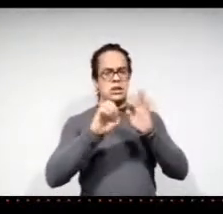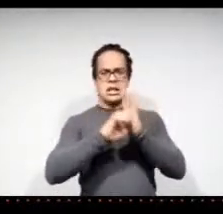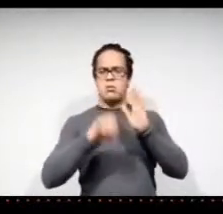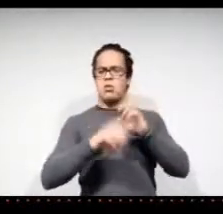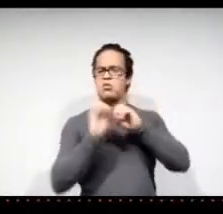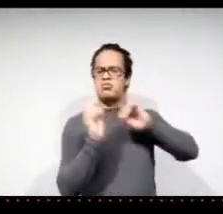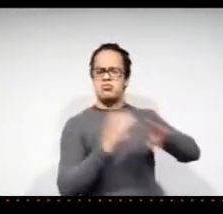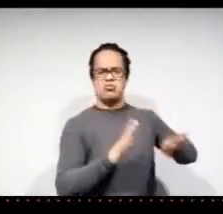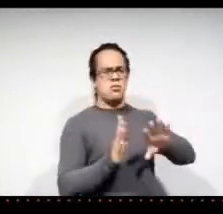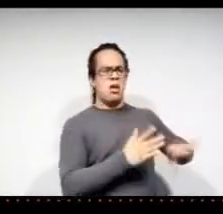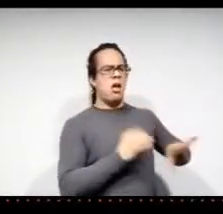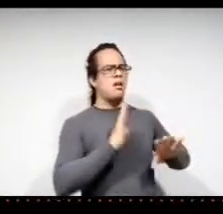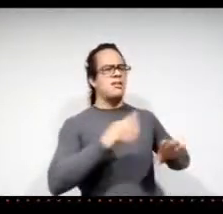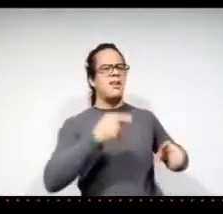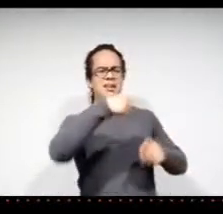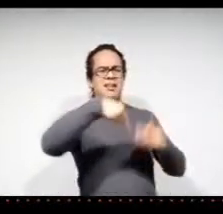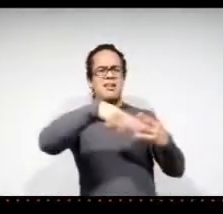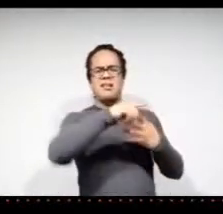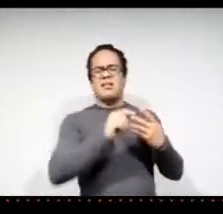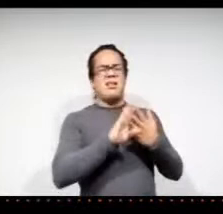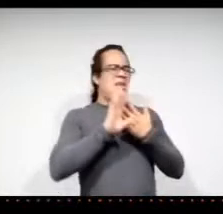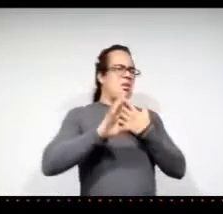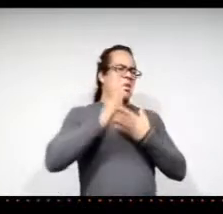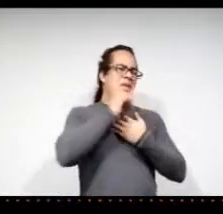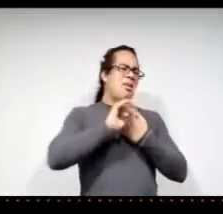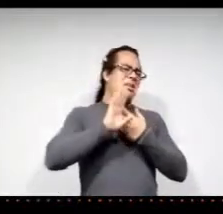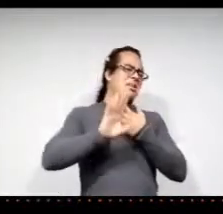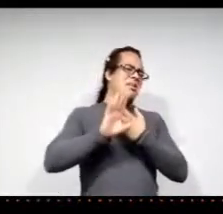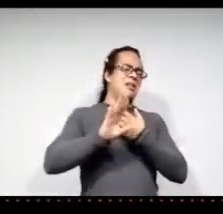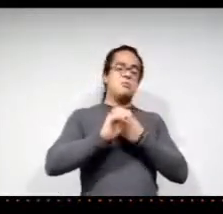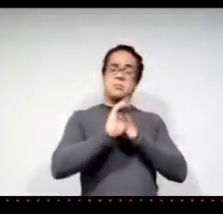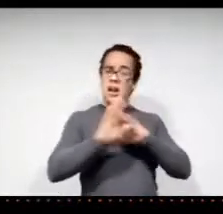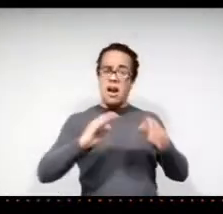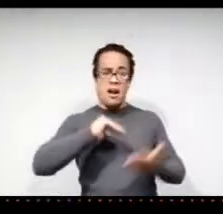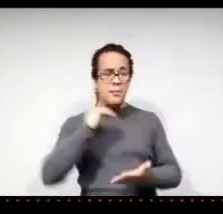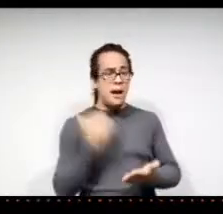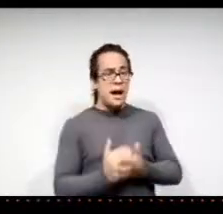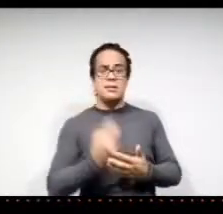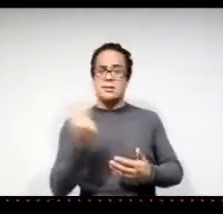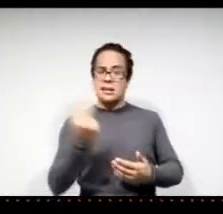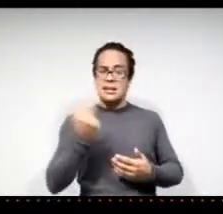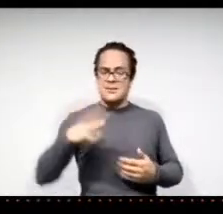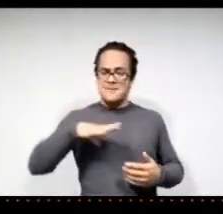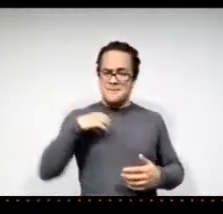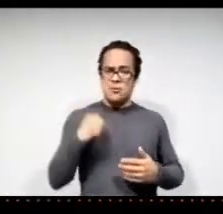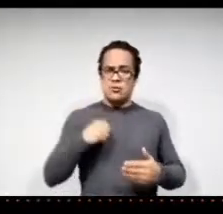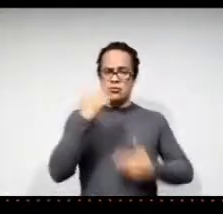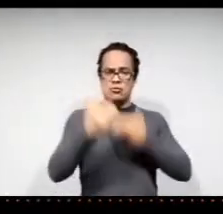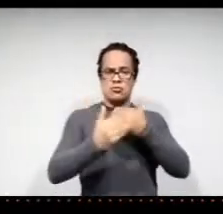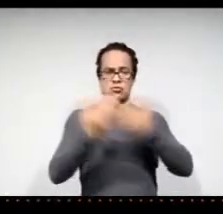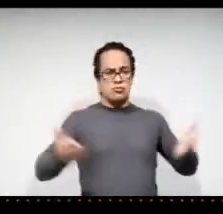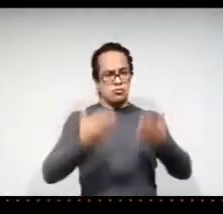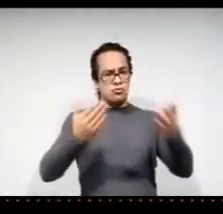es estas resistencias y empezar a pensar que la institución debe darnos todo esto.